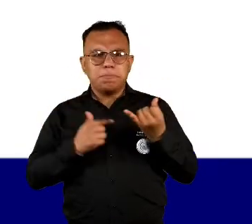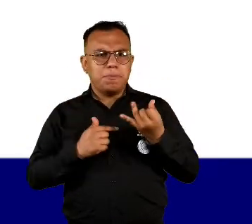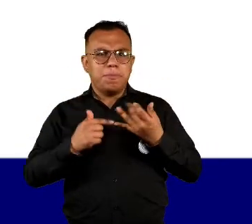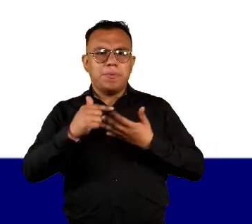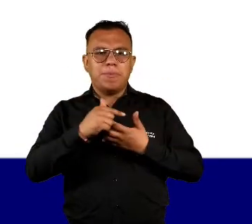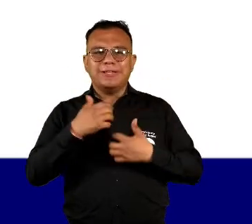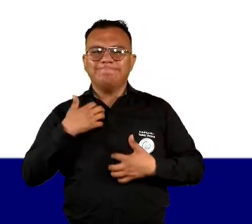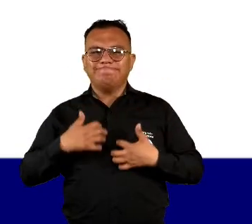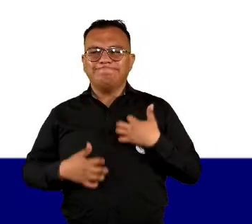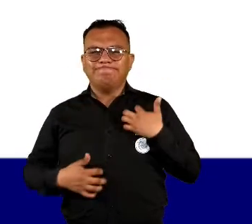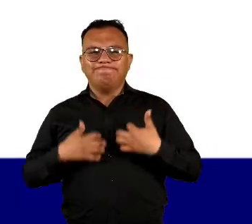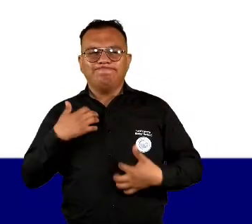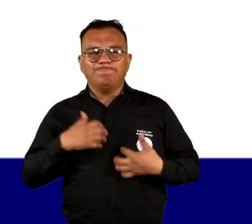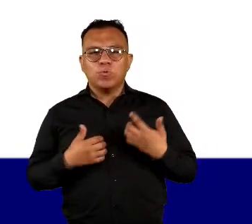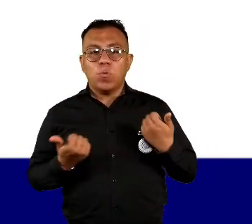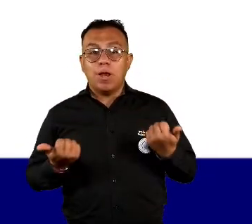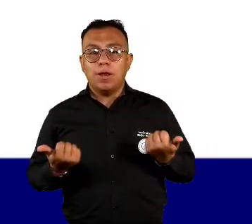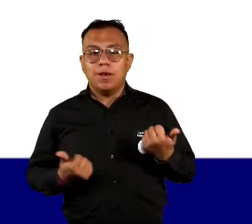temor